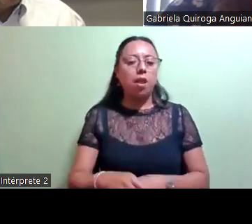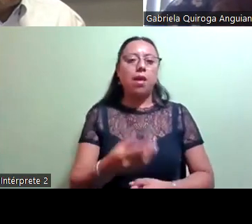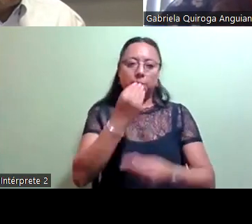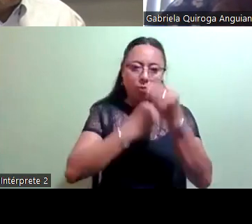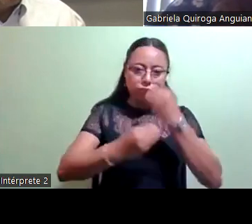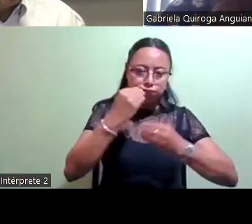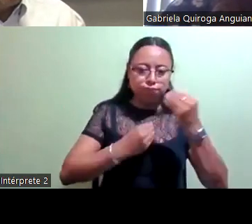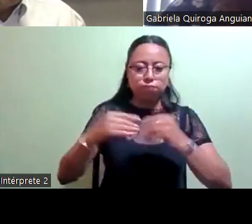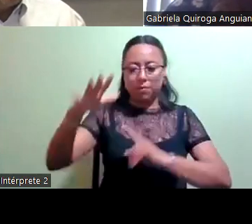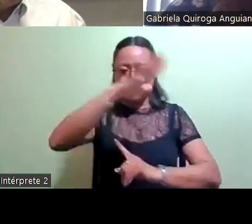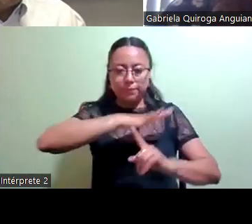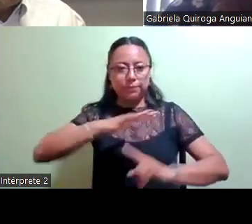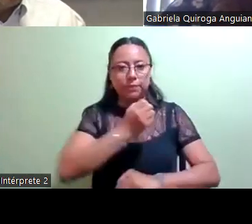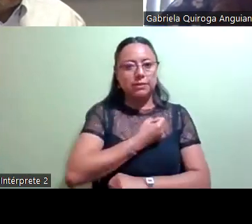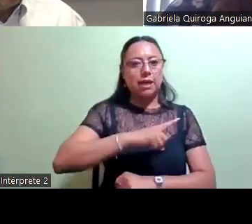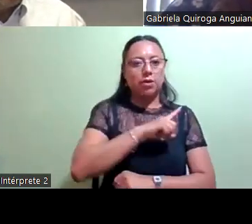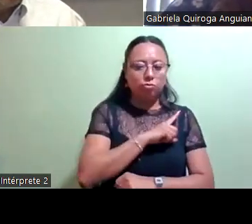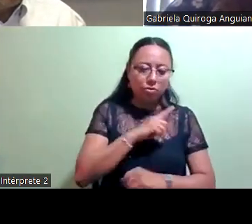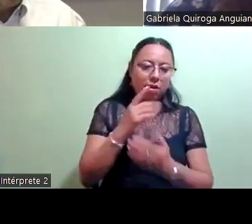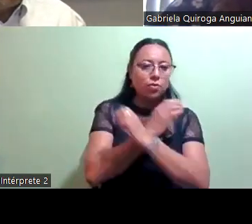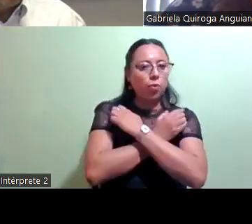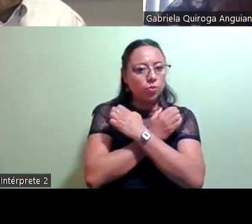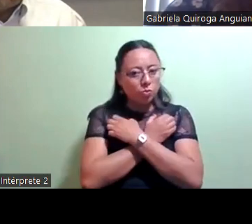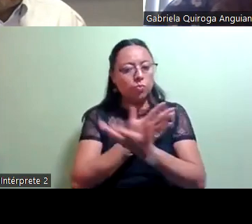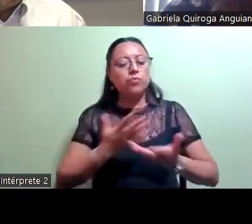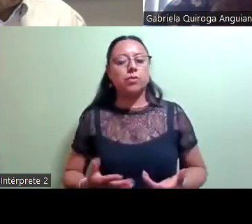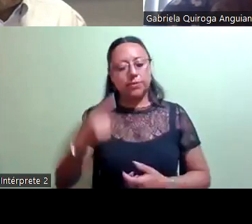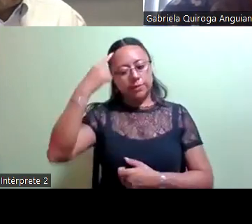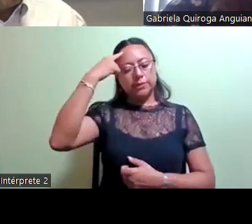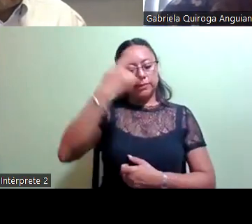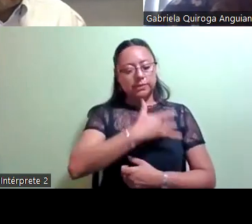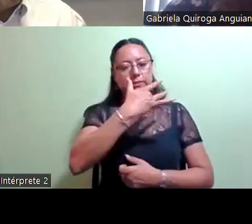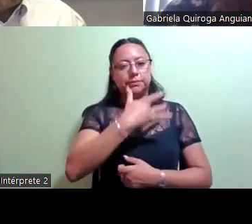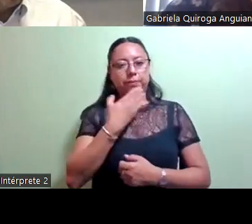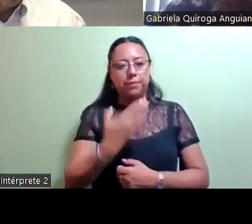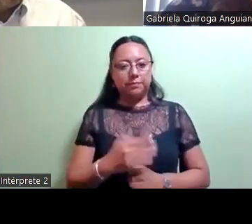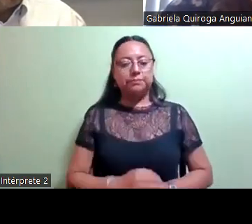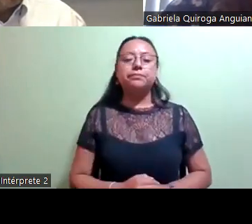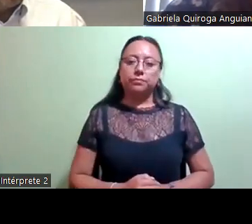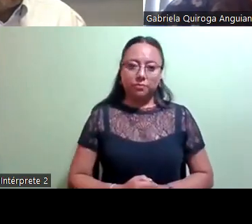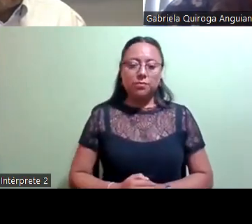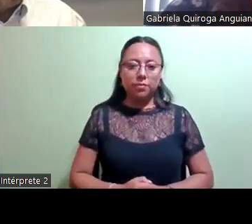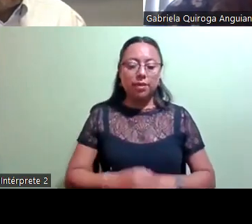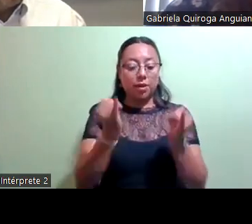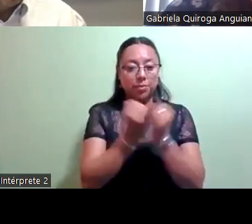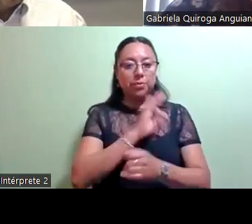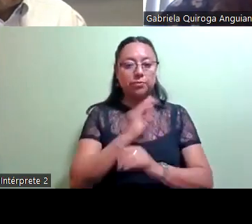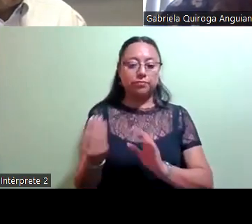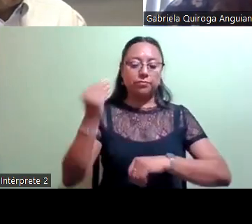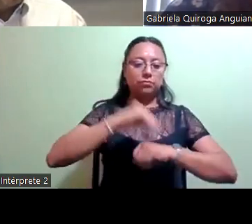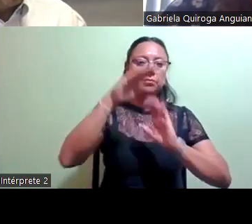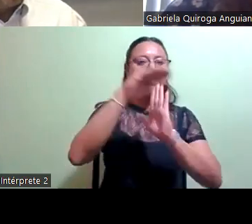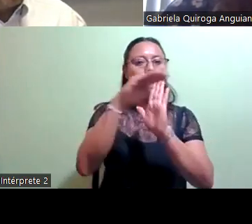ambiente, la salud, el comportamiento y el estado mental, además de establecer las